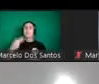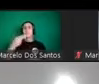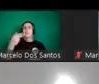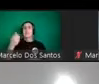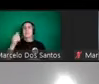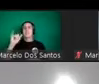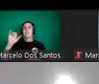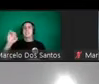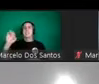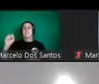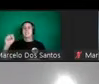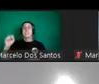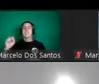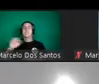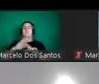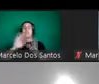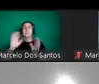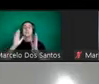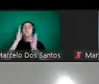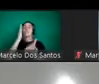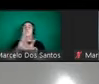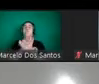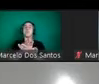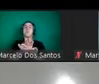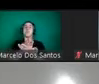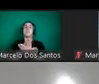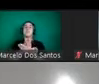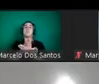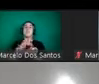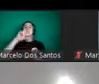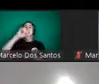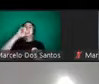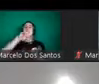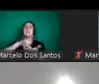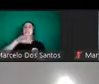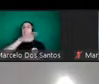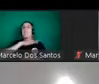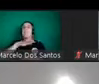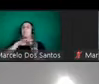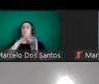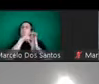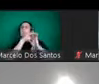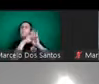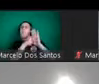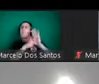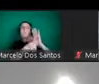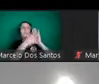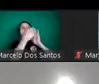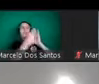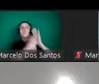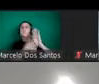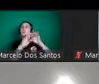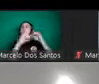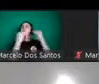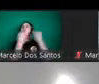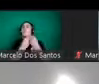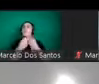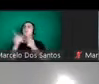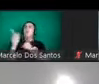del departamento de Central. Como ustedes verán, entonces este es el mapa territorial y